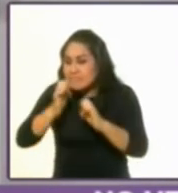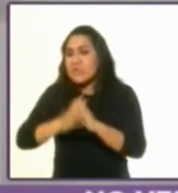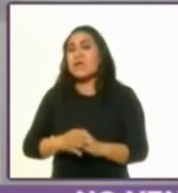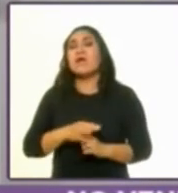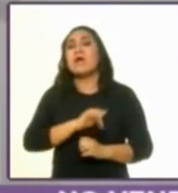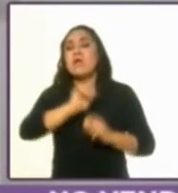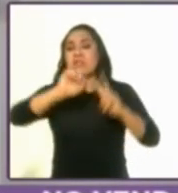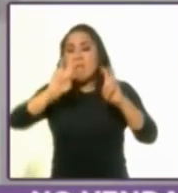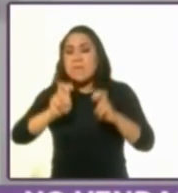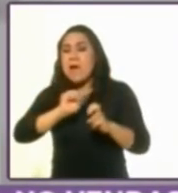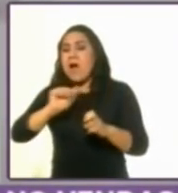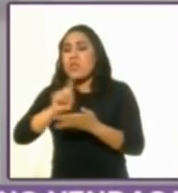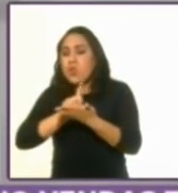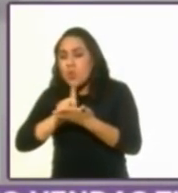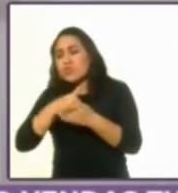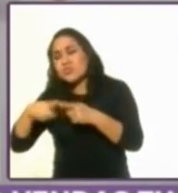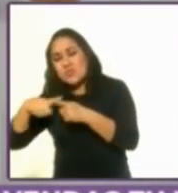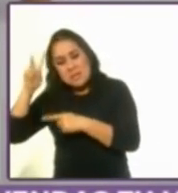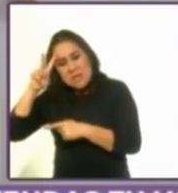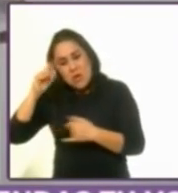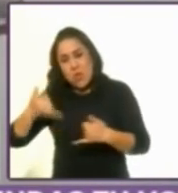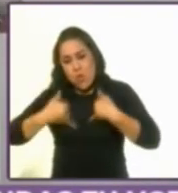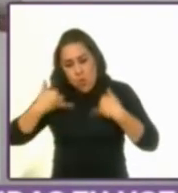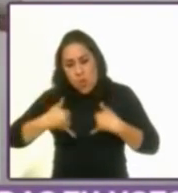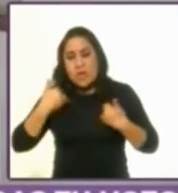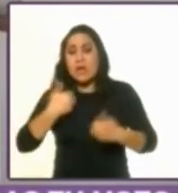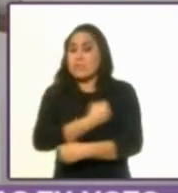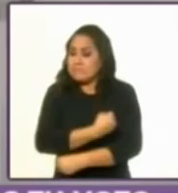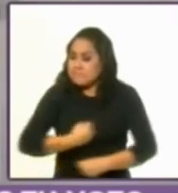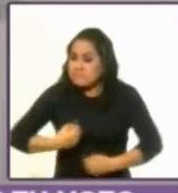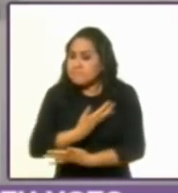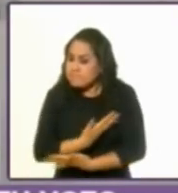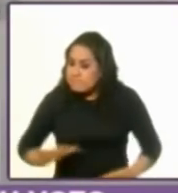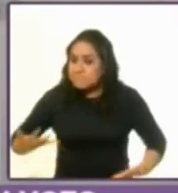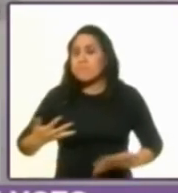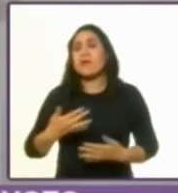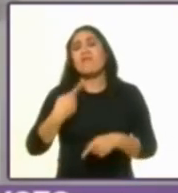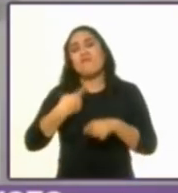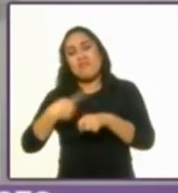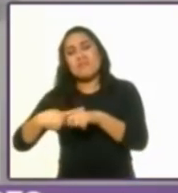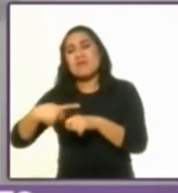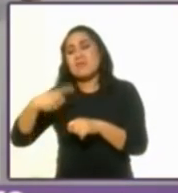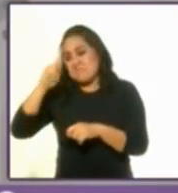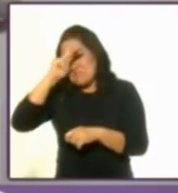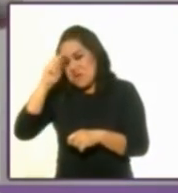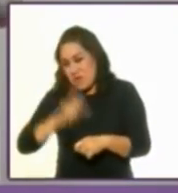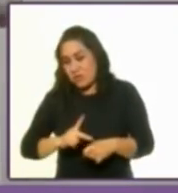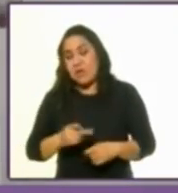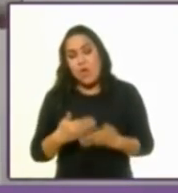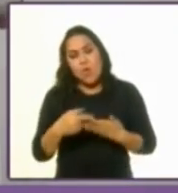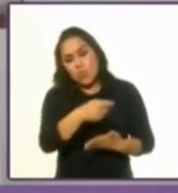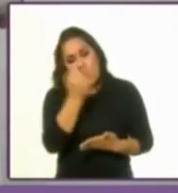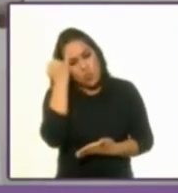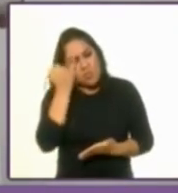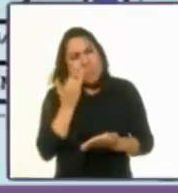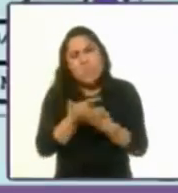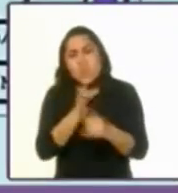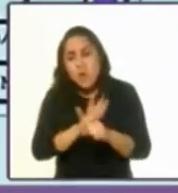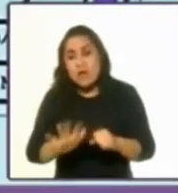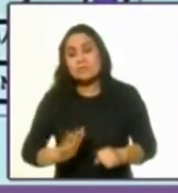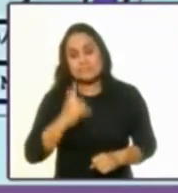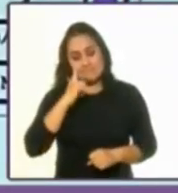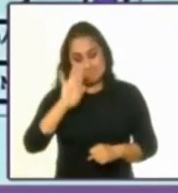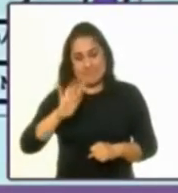los jóvenes la obesidad en general en la ciudad de mexico y las crónicas degenerativas cuál es su propuesta candidata bueno lo que pasa es que yo